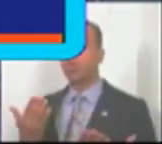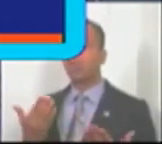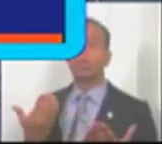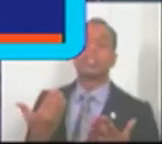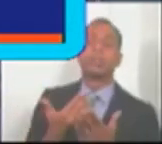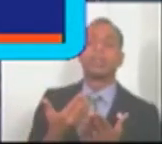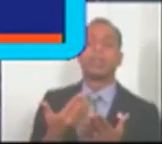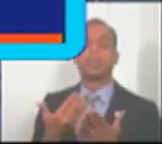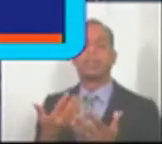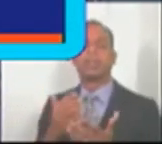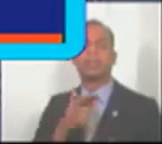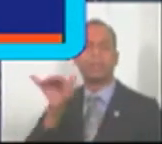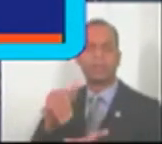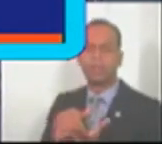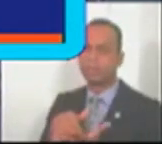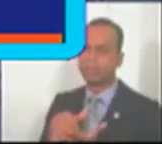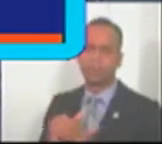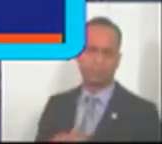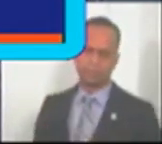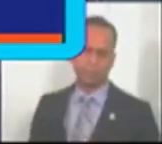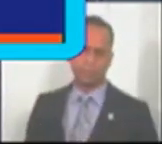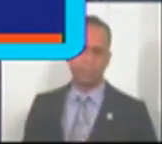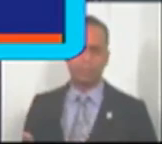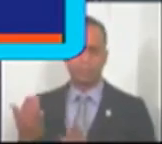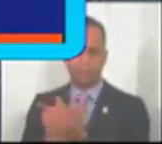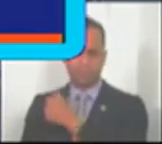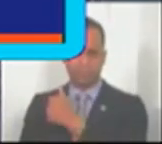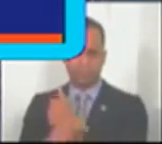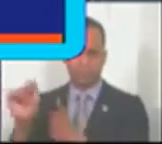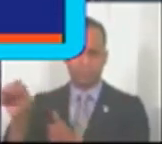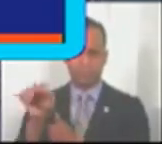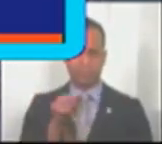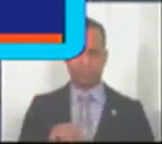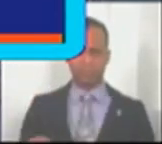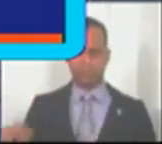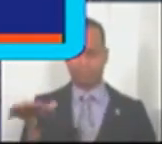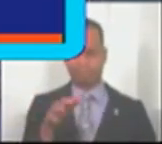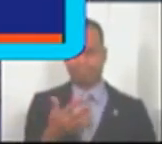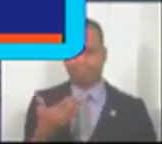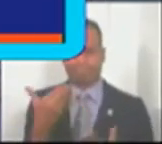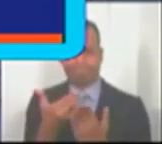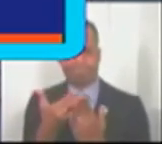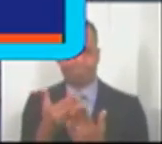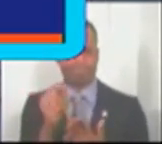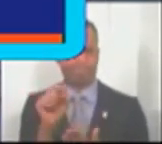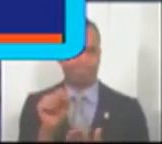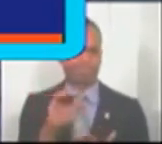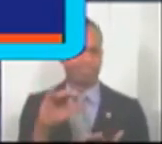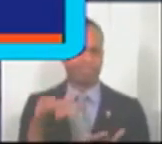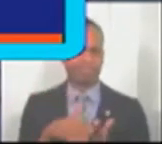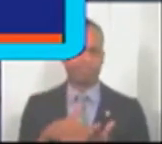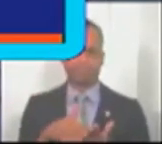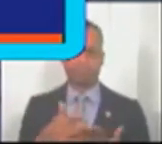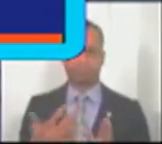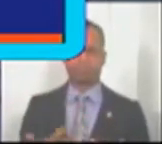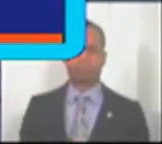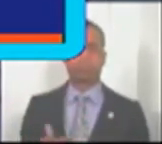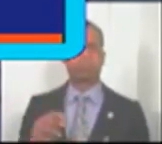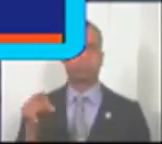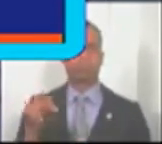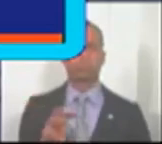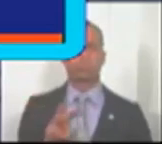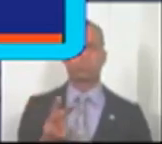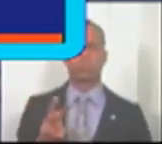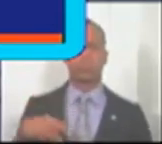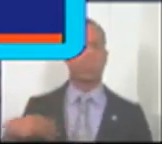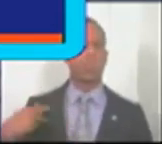centro. Había países muy cerca de lo que consideraba entonces el centro, que era el superpoder de Washington,